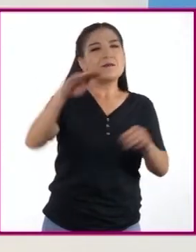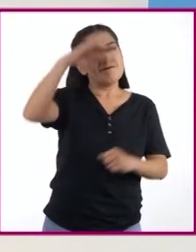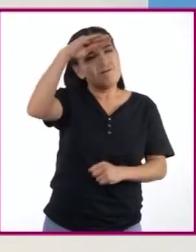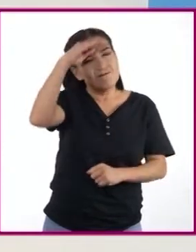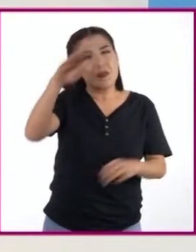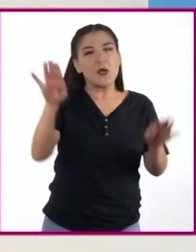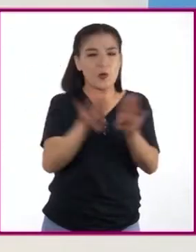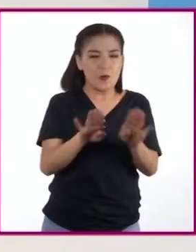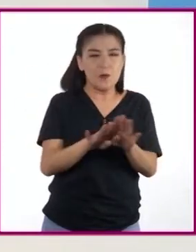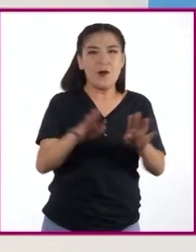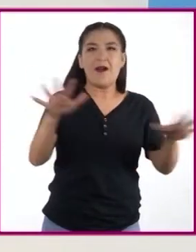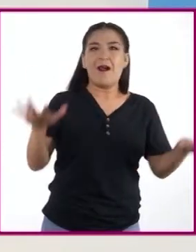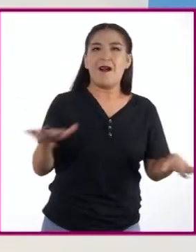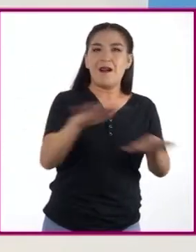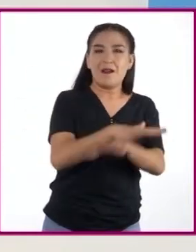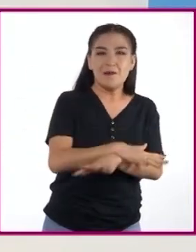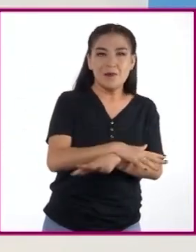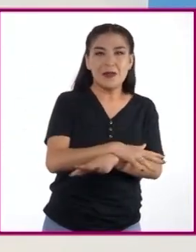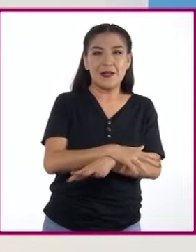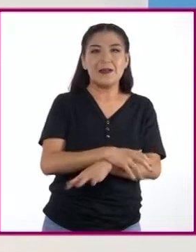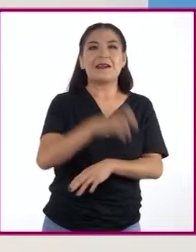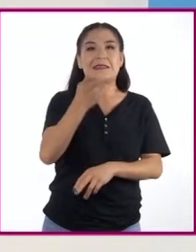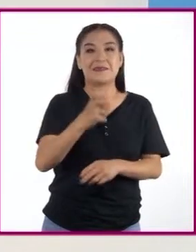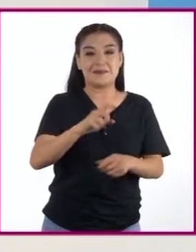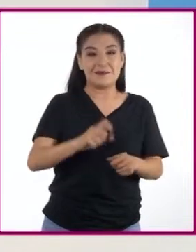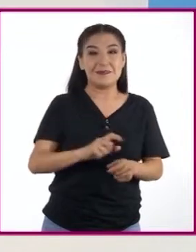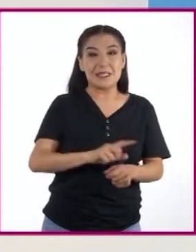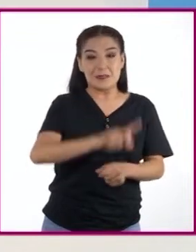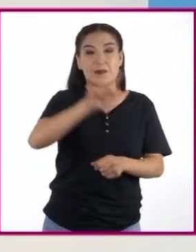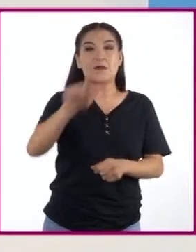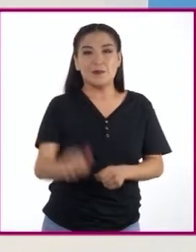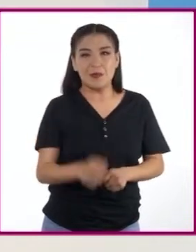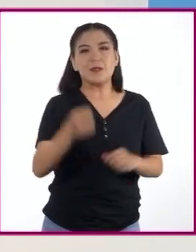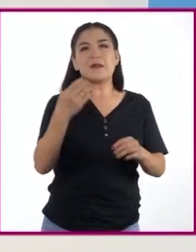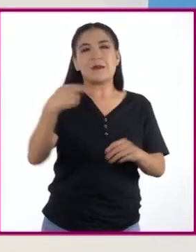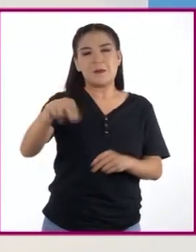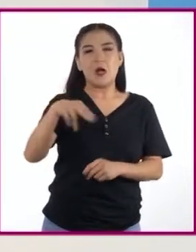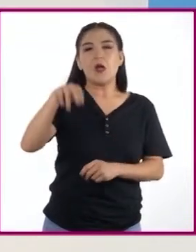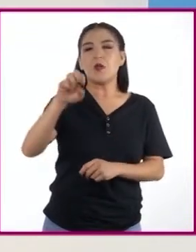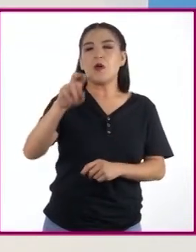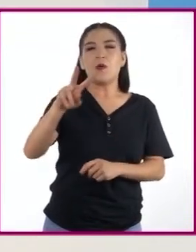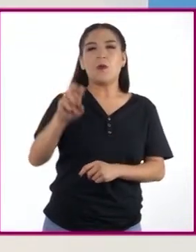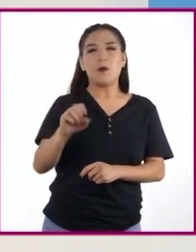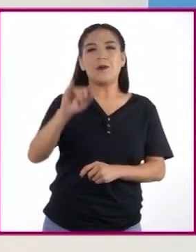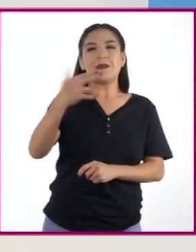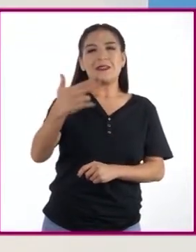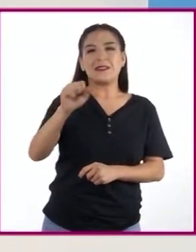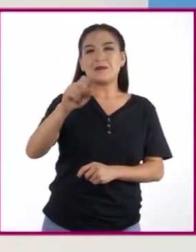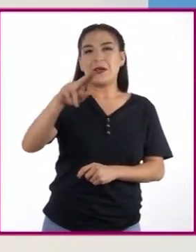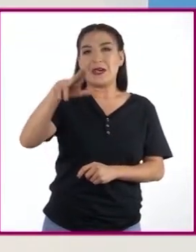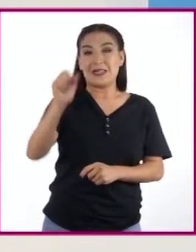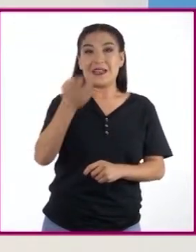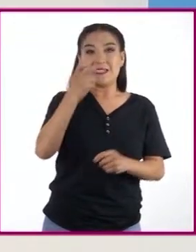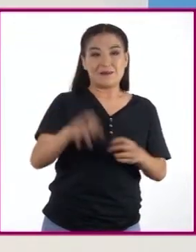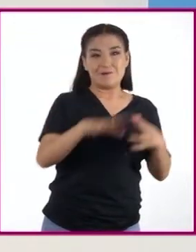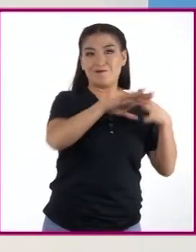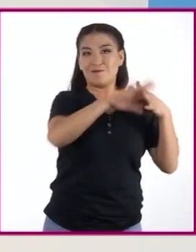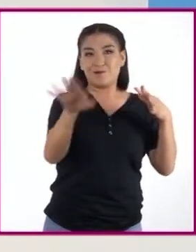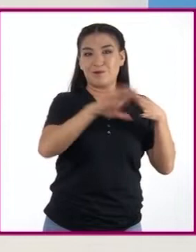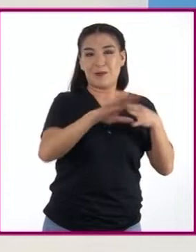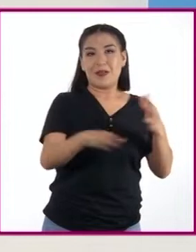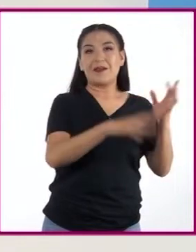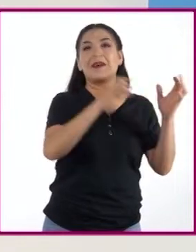cambios que se produjeron en la naciente sociedad novohispana con la llegada de inmigrantes